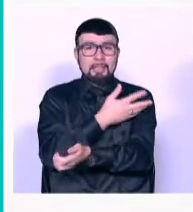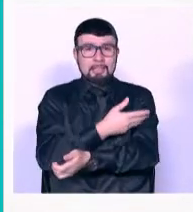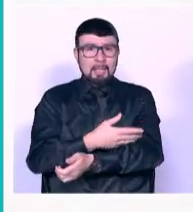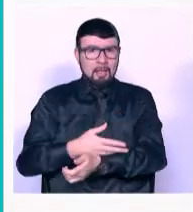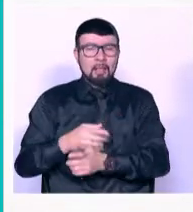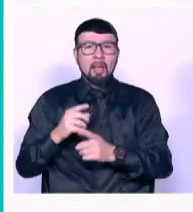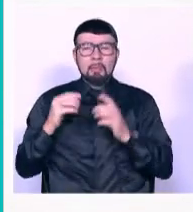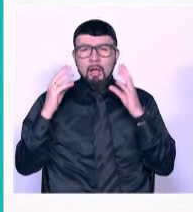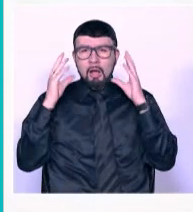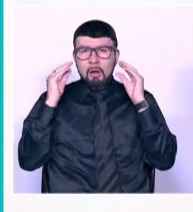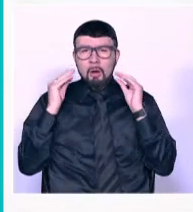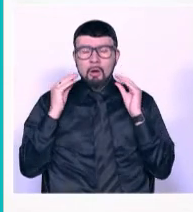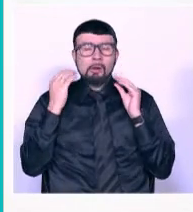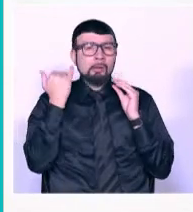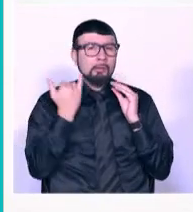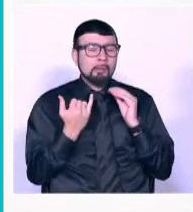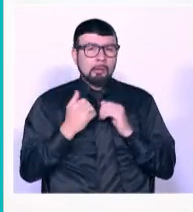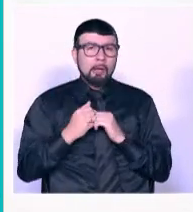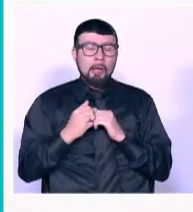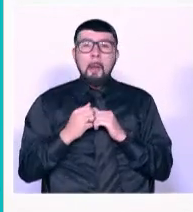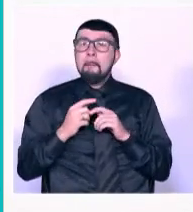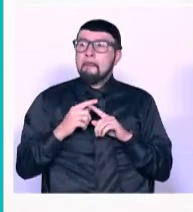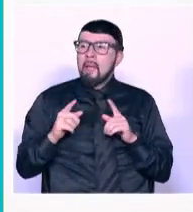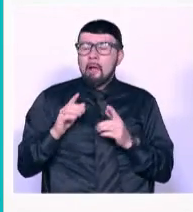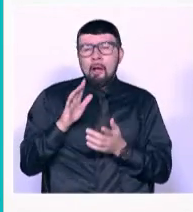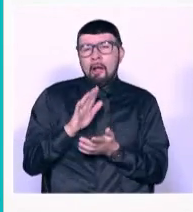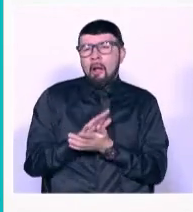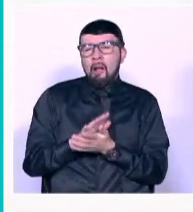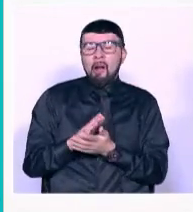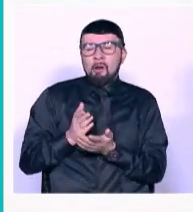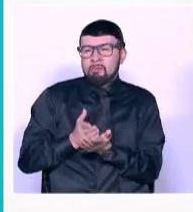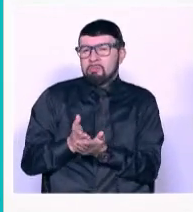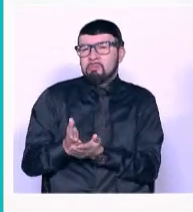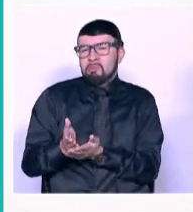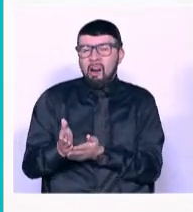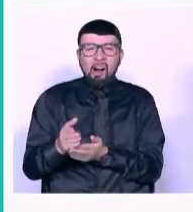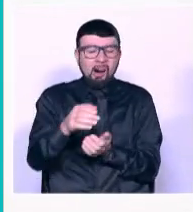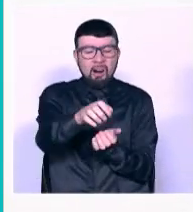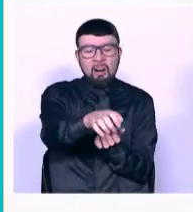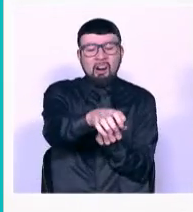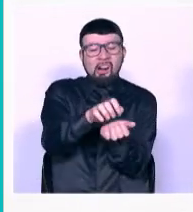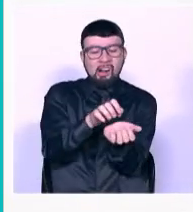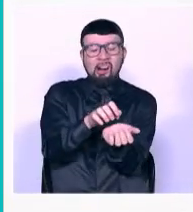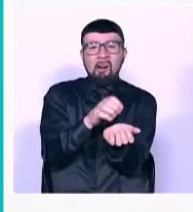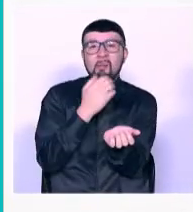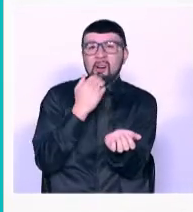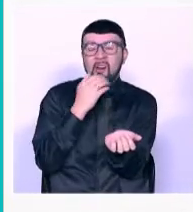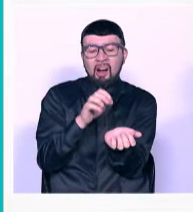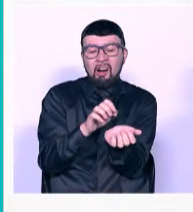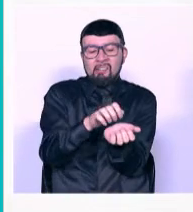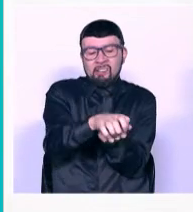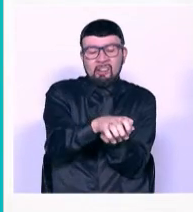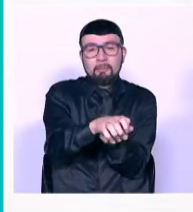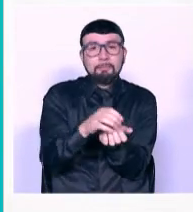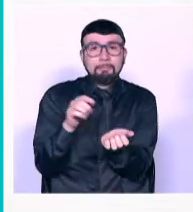inervado. Si nosotros dejamos que el disco articular se vaya hacia atrás porque perdió la posición,